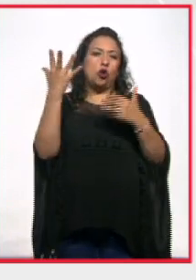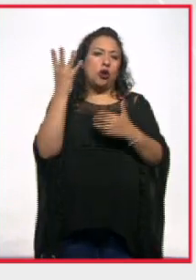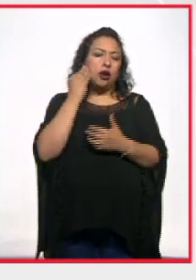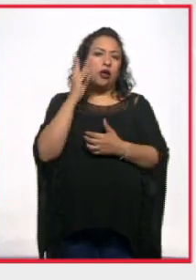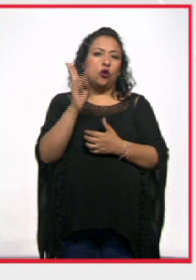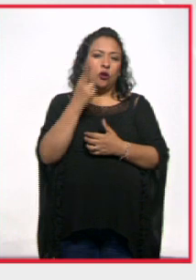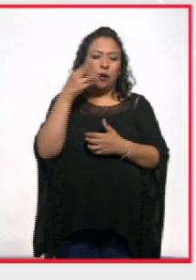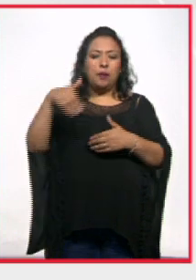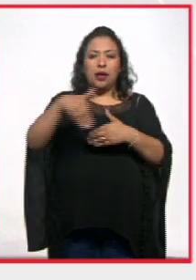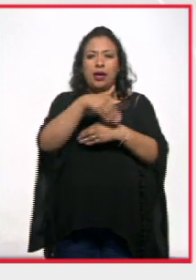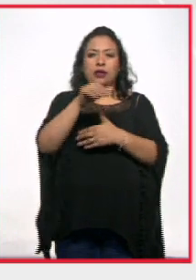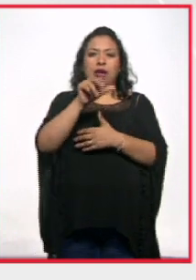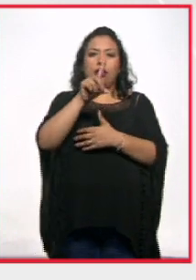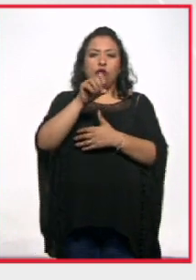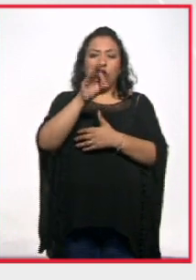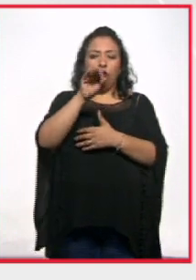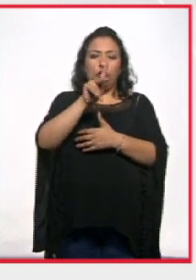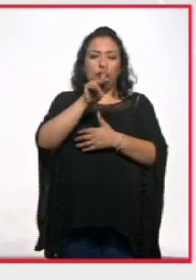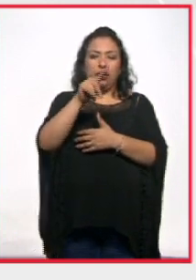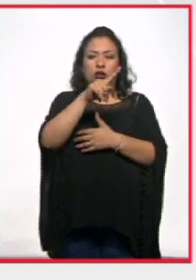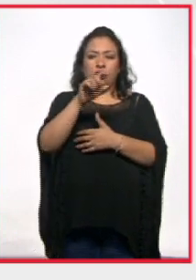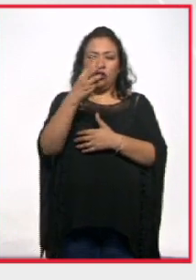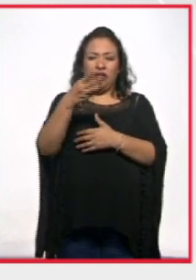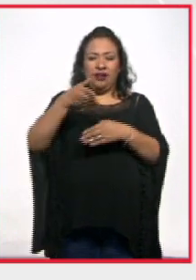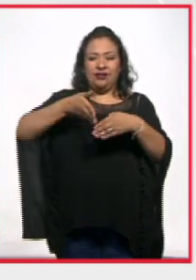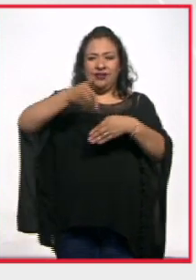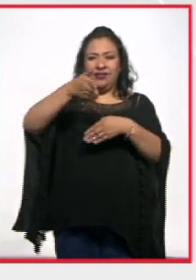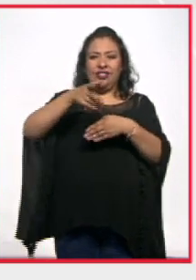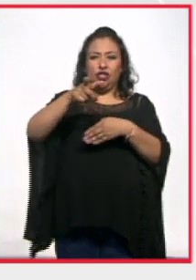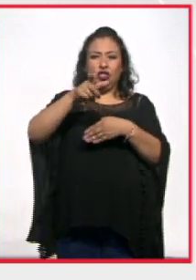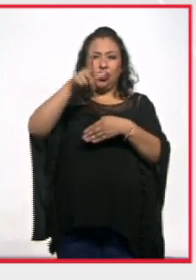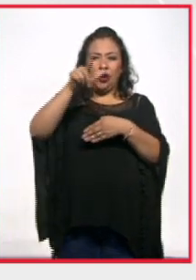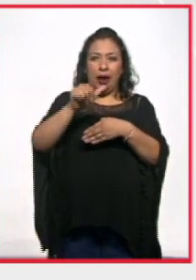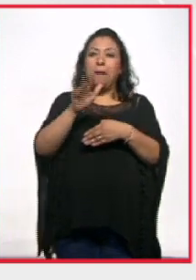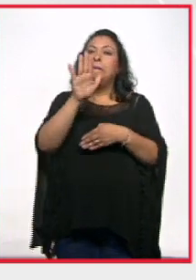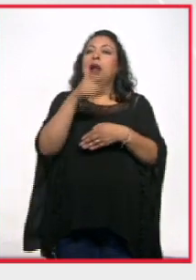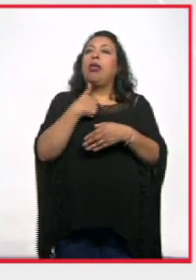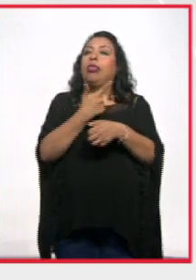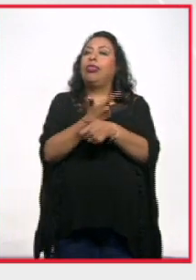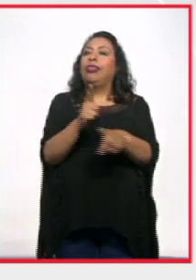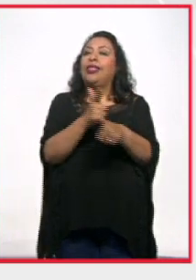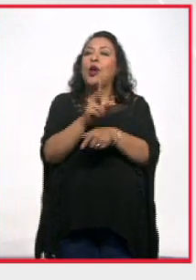Prieto 133 en la Colonia del Valle, esquina con Xola, parezco Uber.